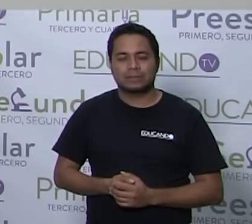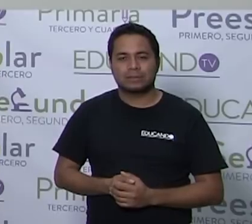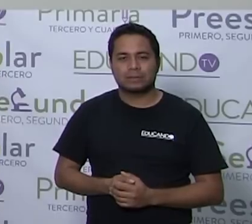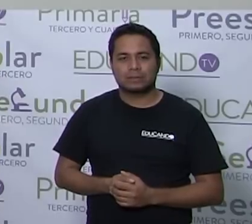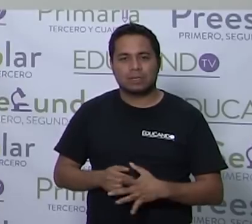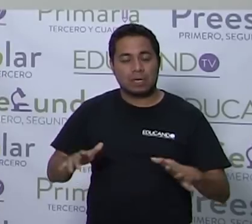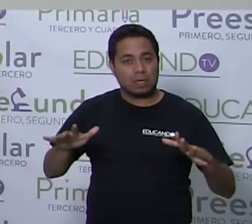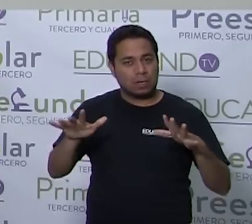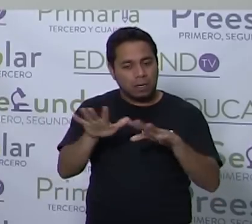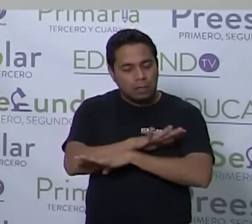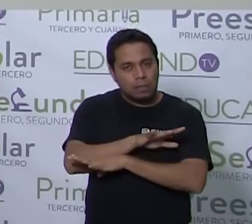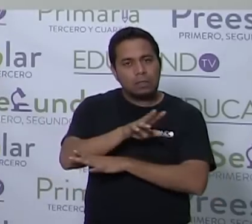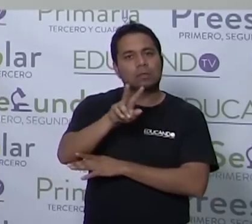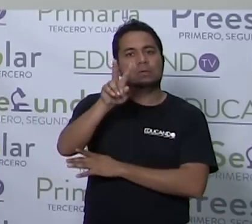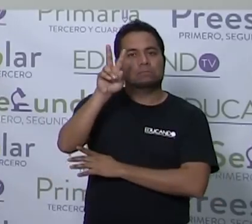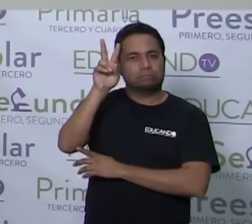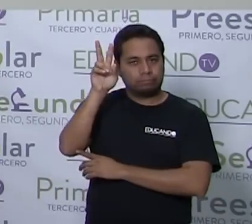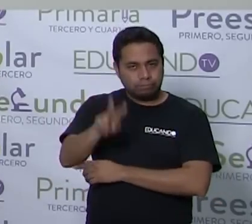cambia mucho